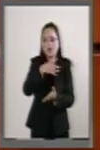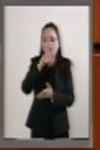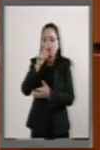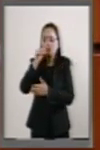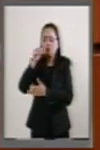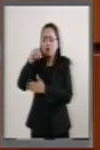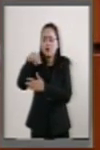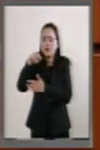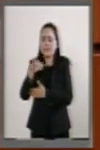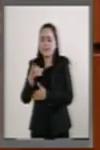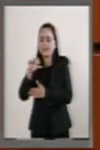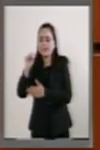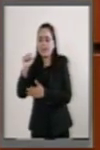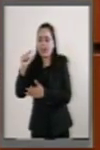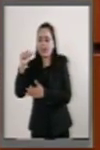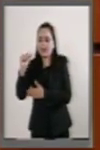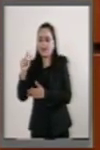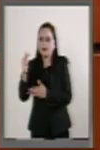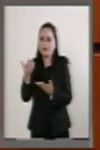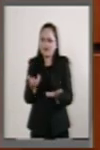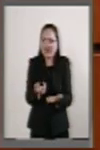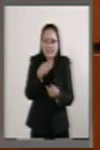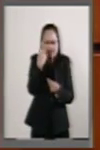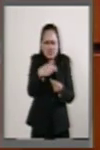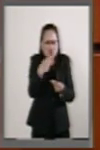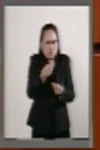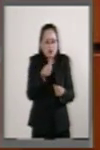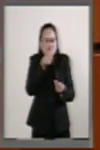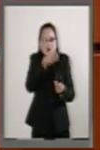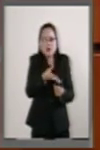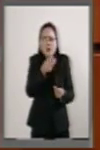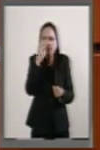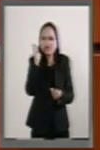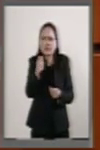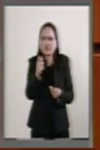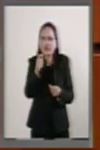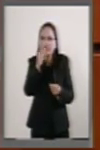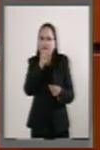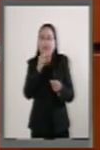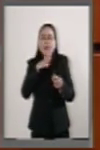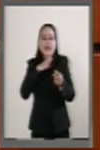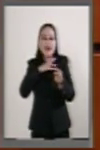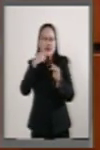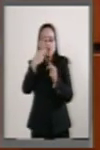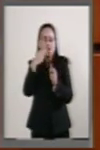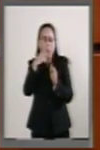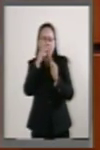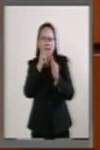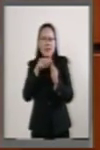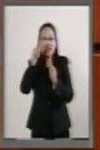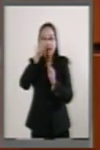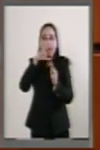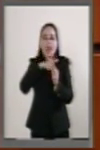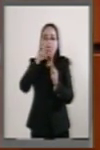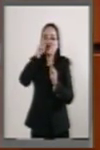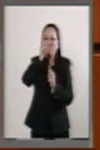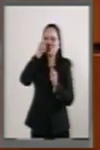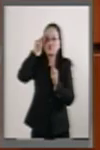Sana. Este es un nombre que contiene diéresis sobre las dos vocales del